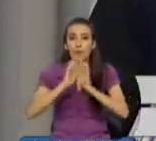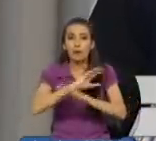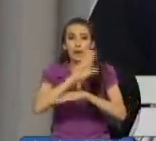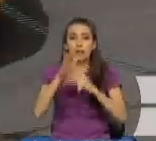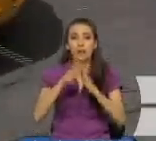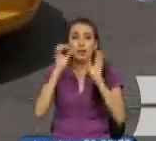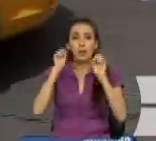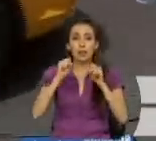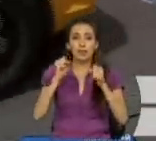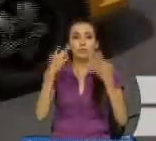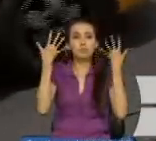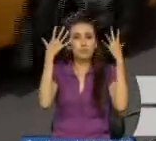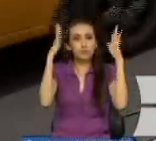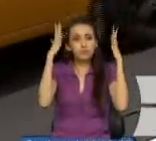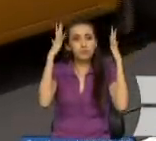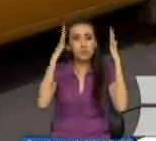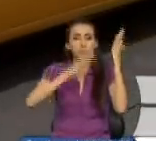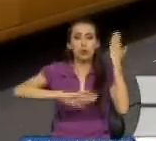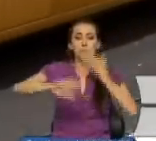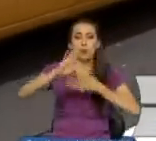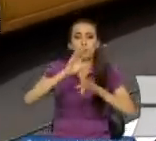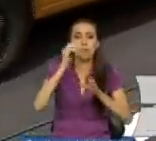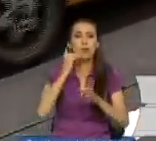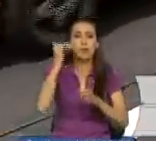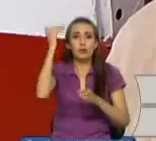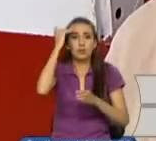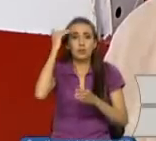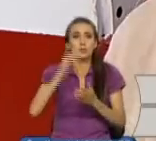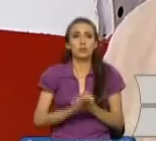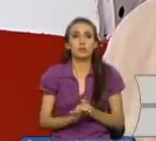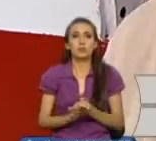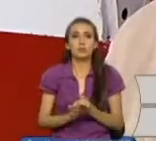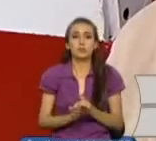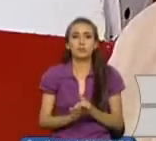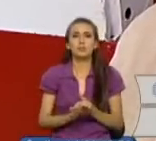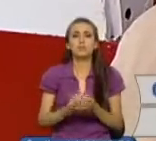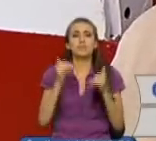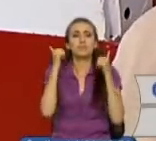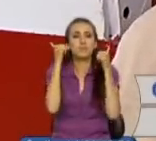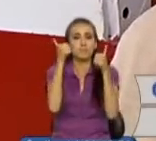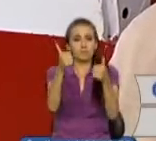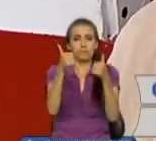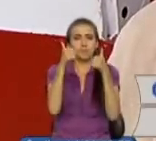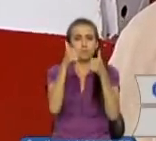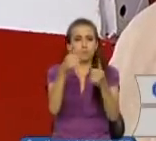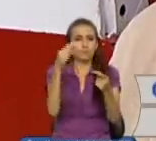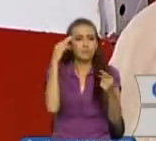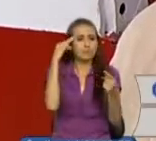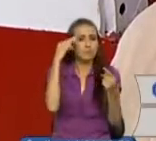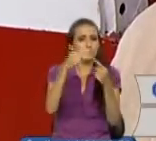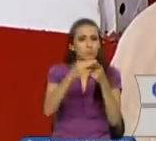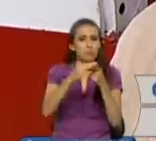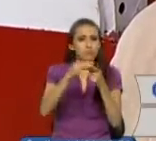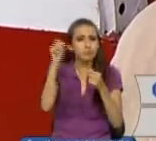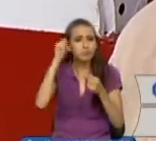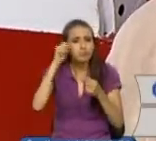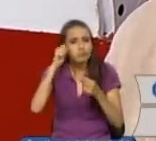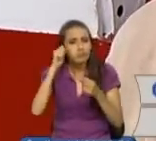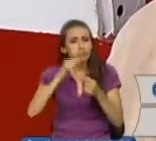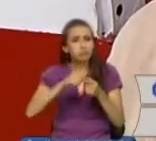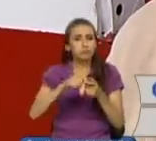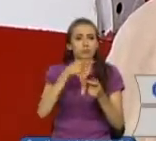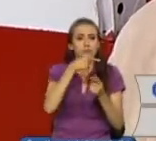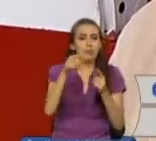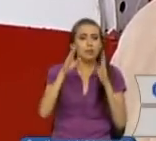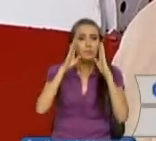hecho aplaudido especialmente por los adultos mayores es una buena un buen jalón de orejas que el